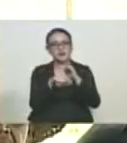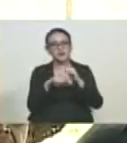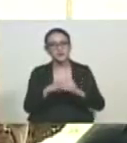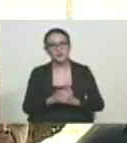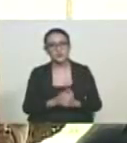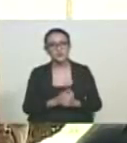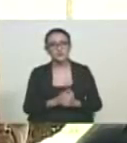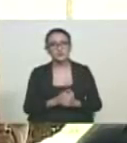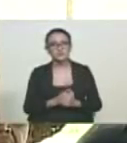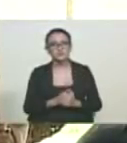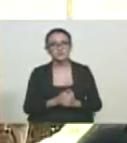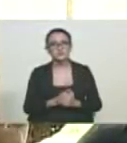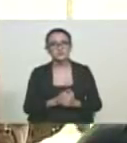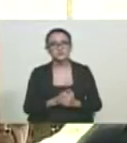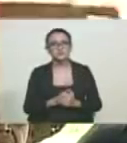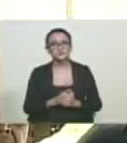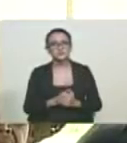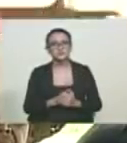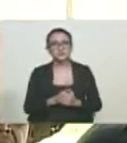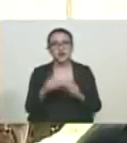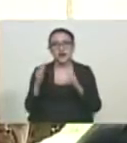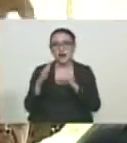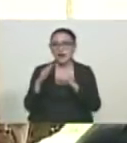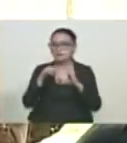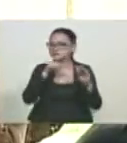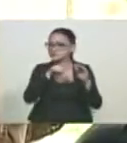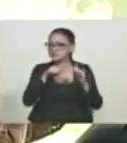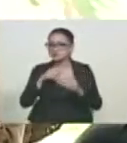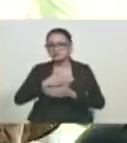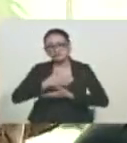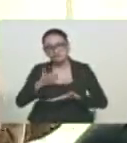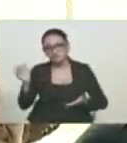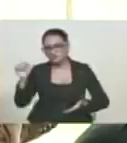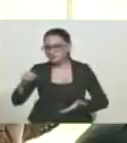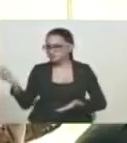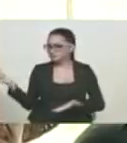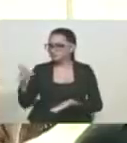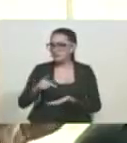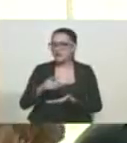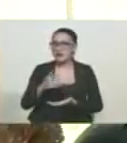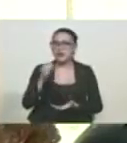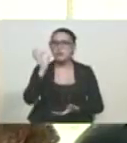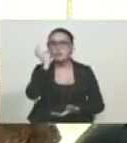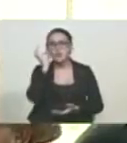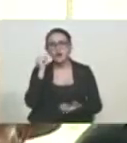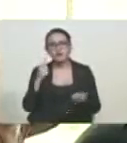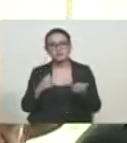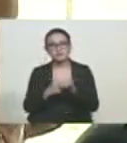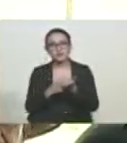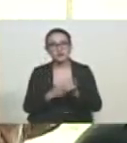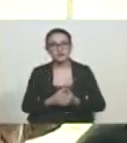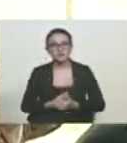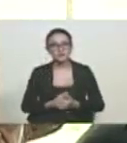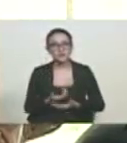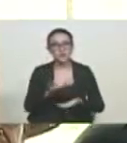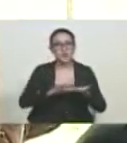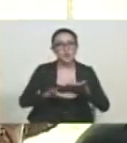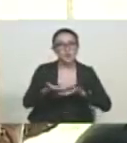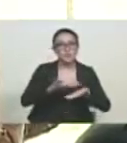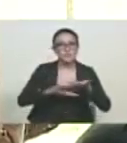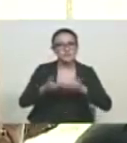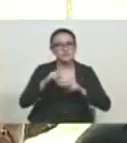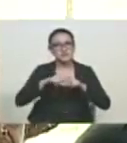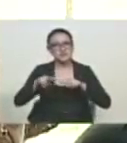Carlos, que nos repartió entre sus casas, y el abrigo de las mujeres, el compartir con